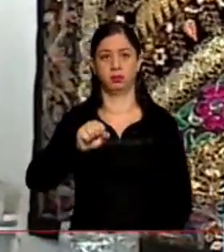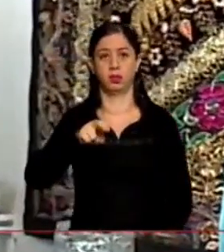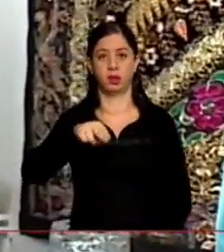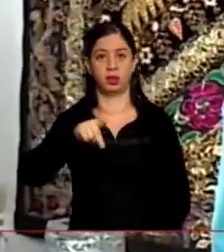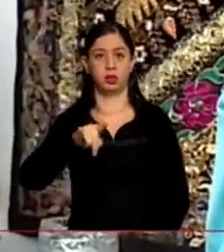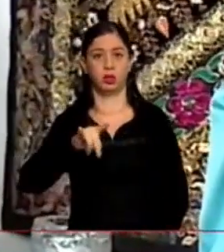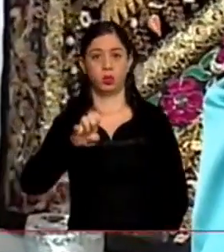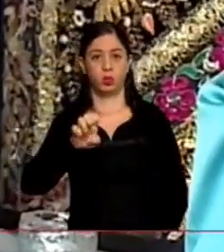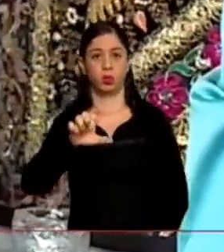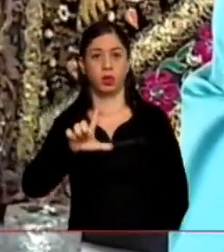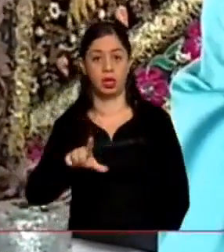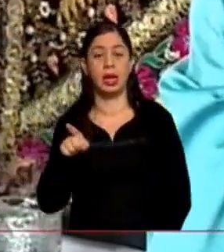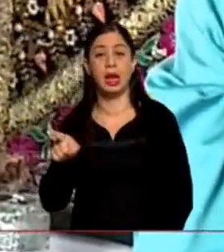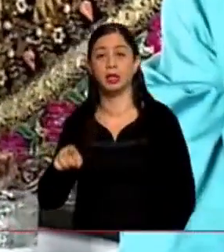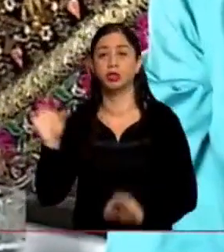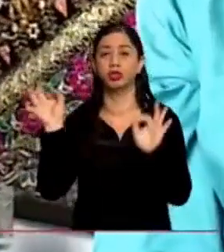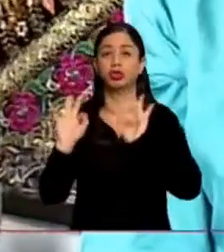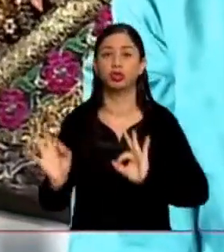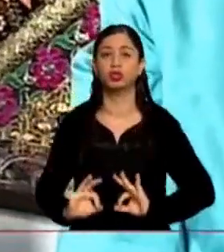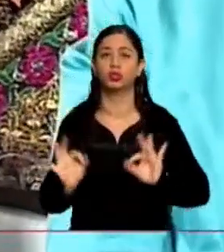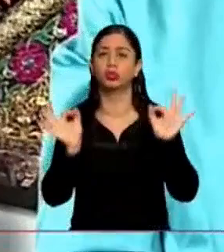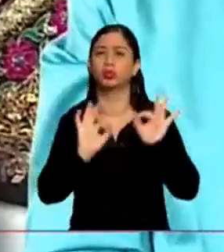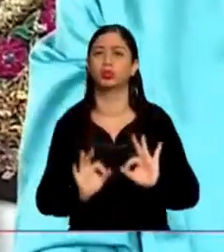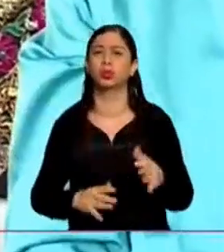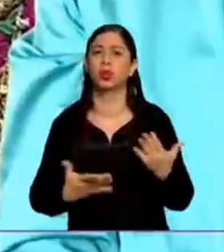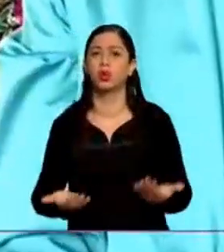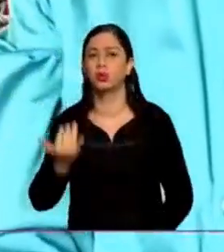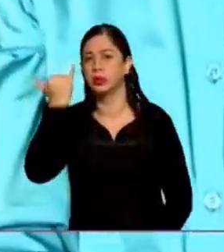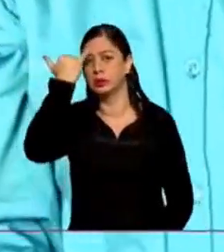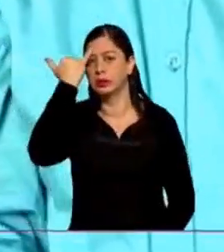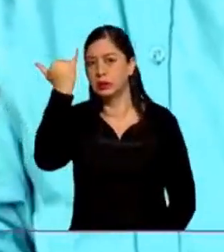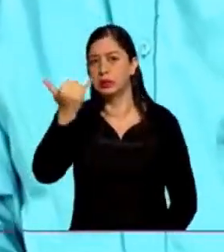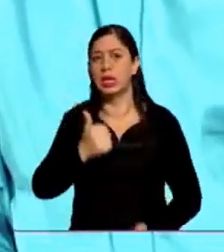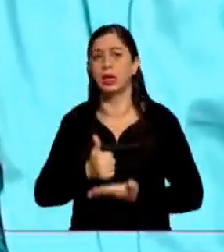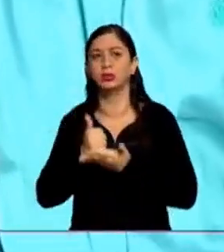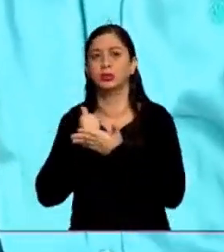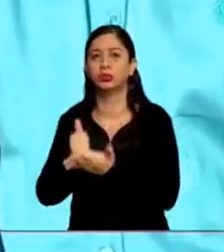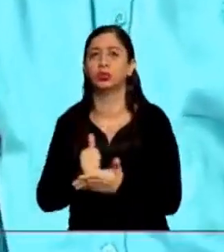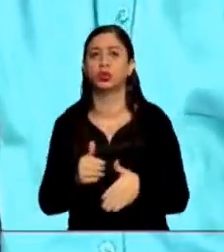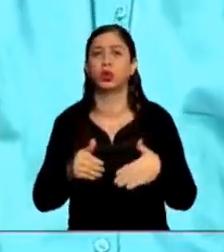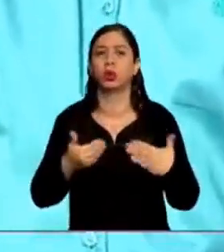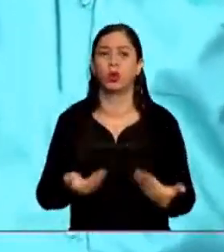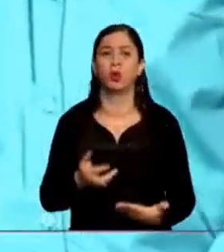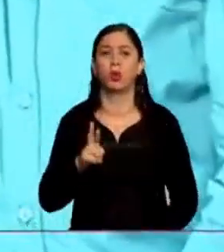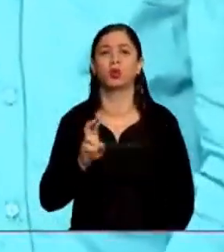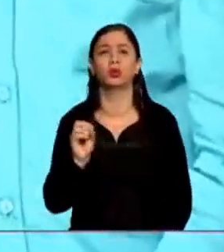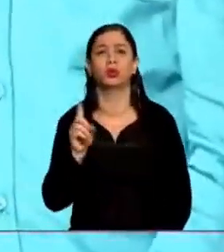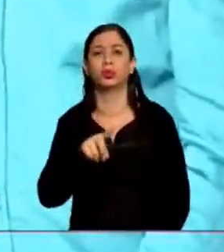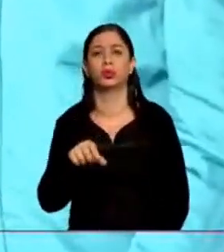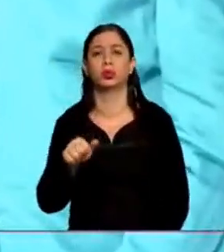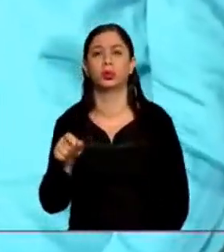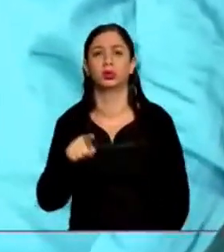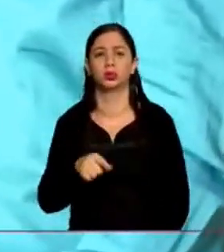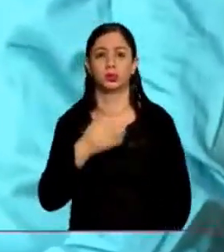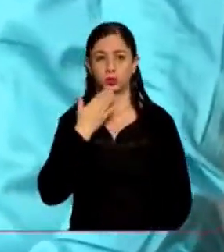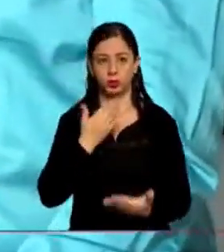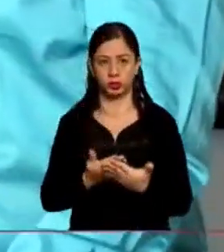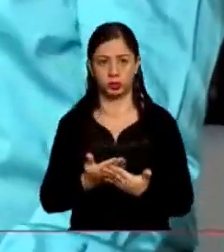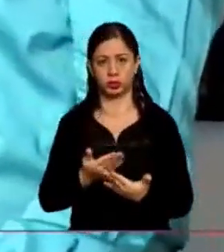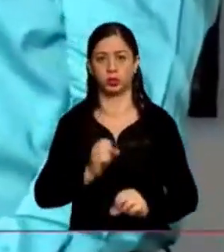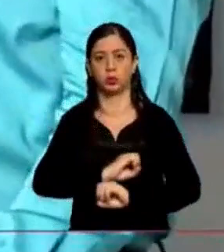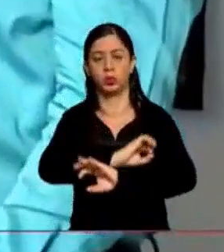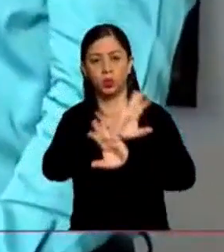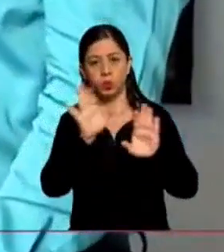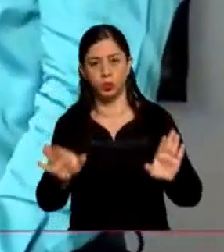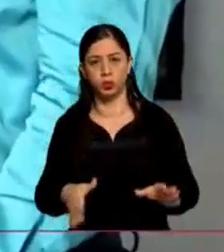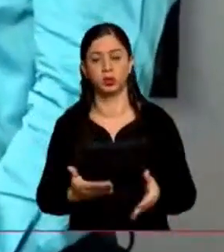Telepacífico Noticias, está organizándose. ¿Qué se requiere para ayudar a la gente afectada en Rosas? Bueno, muchas gracias, muy buenos días,